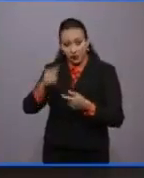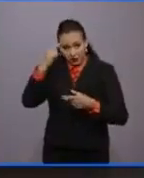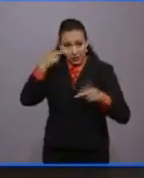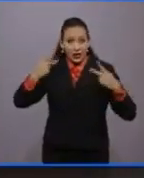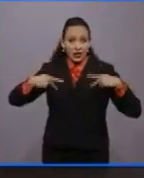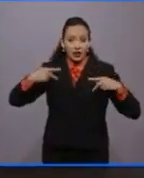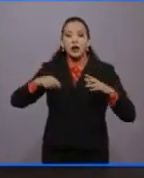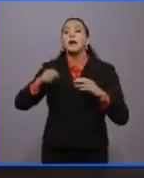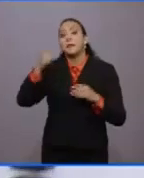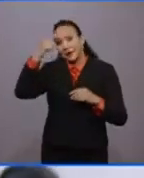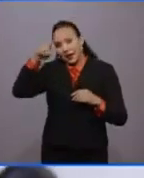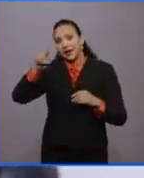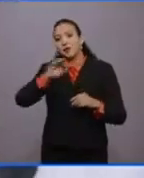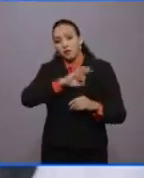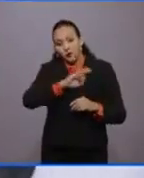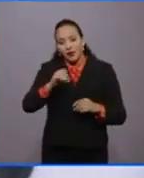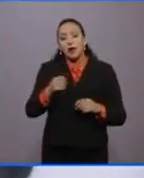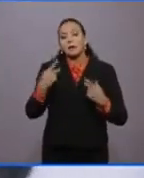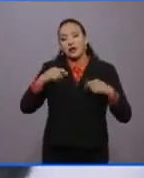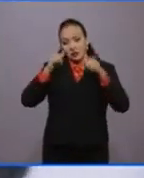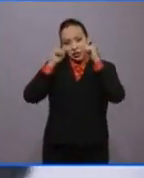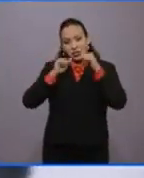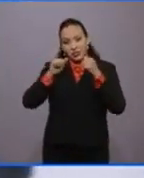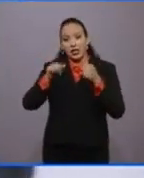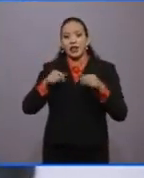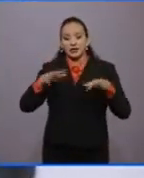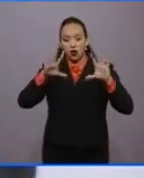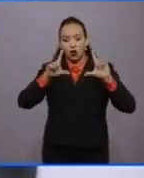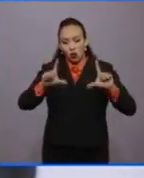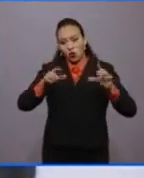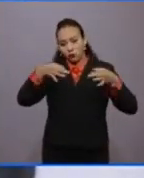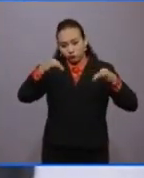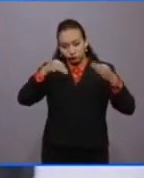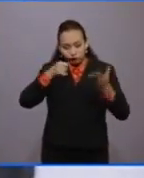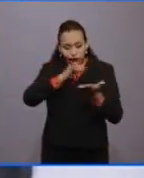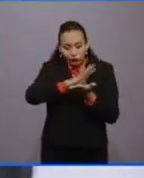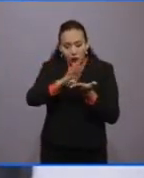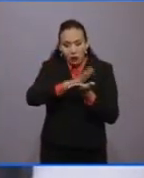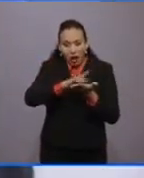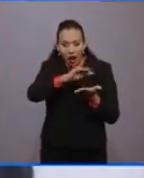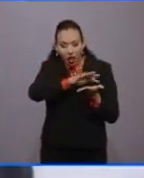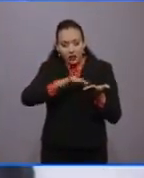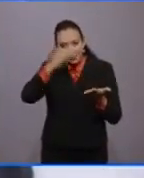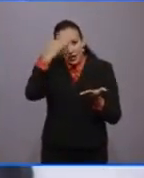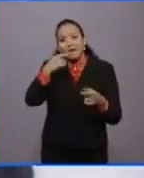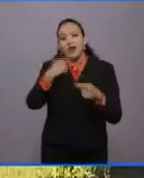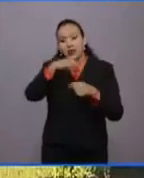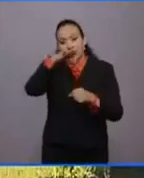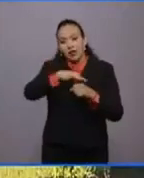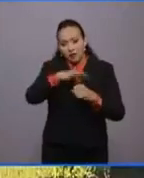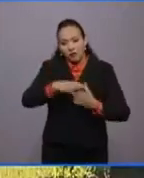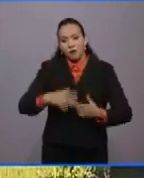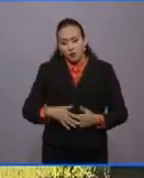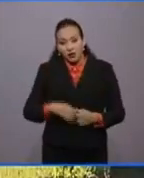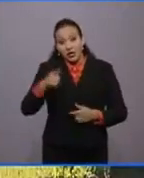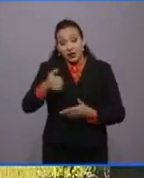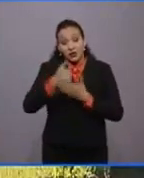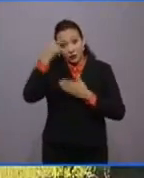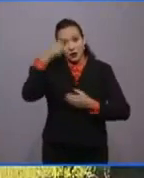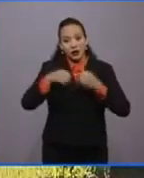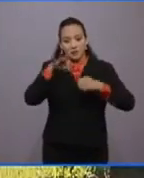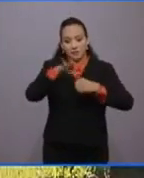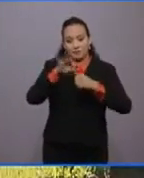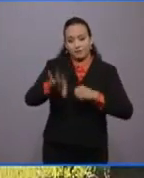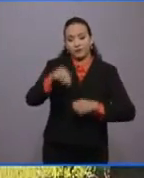de imprimir boletas en braille, ya que es la máxima autoridad para determinar las acciones relativas a la organización de la elección